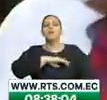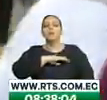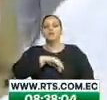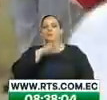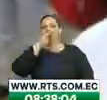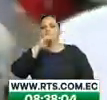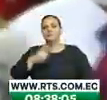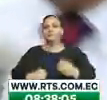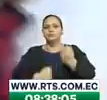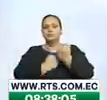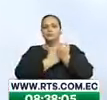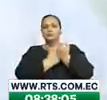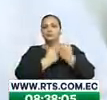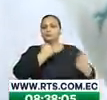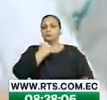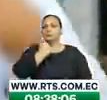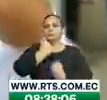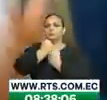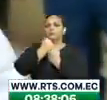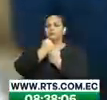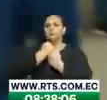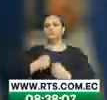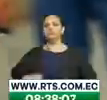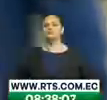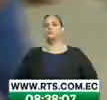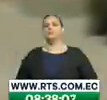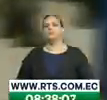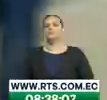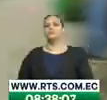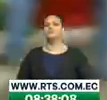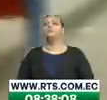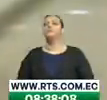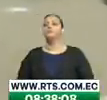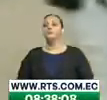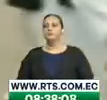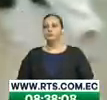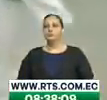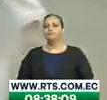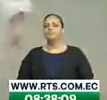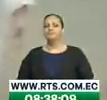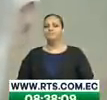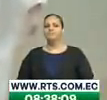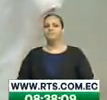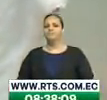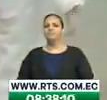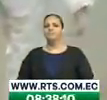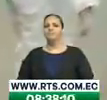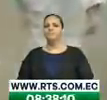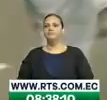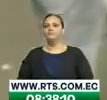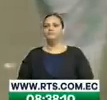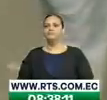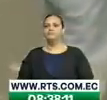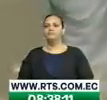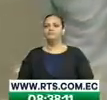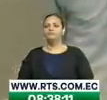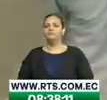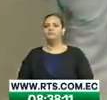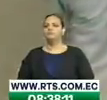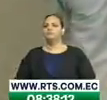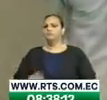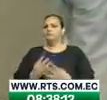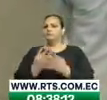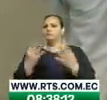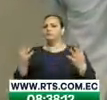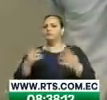de tránsito. Hay que llamar la atención y hacerle recordar a la ciudadanía, a mi teniente coronel, del apoyo que debe dar la gente para que todo esto